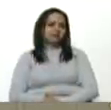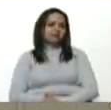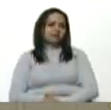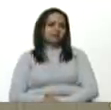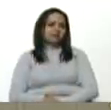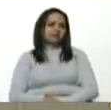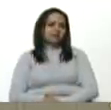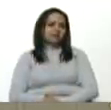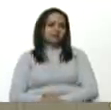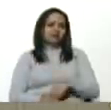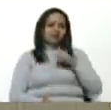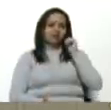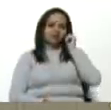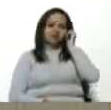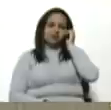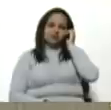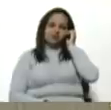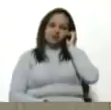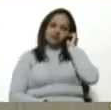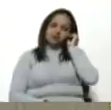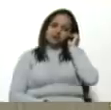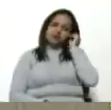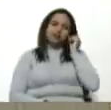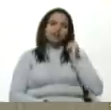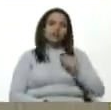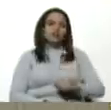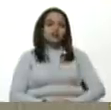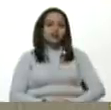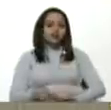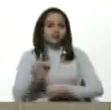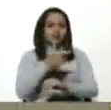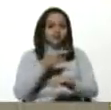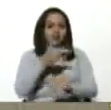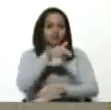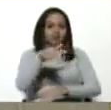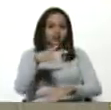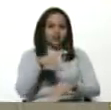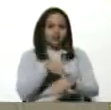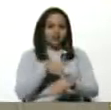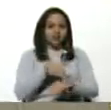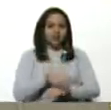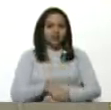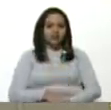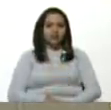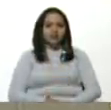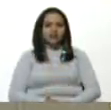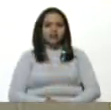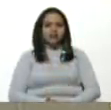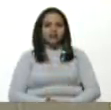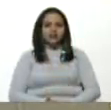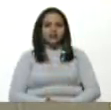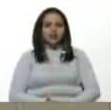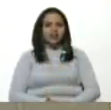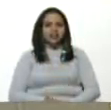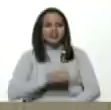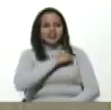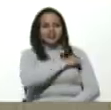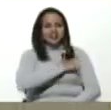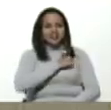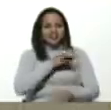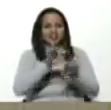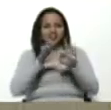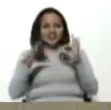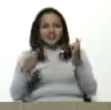Desde el presidente Nicolás Maduro, el gobierno nacional, extendemos nuestras condolencias a sus familiares, a